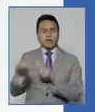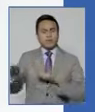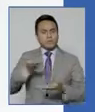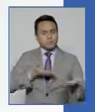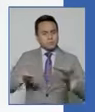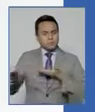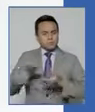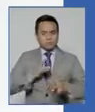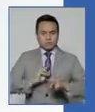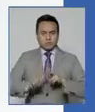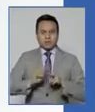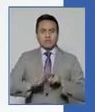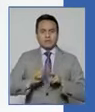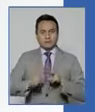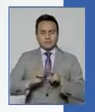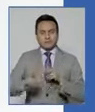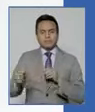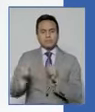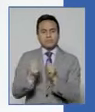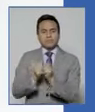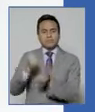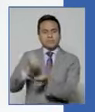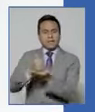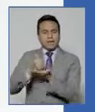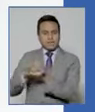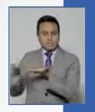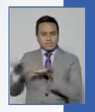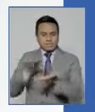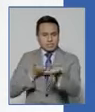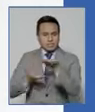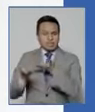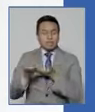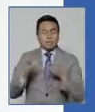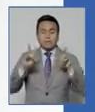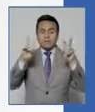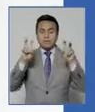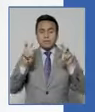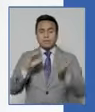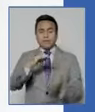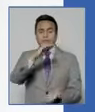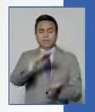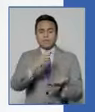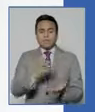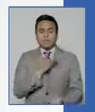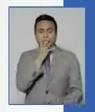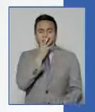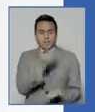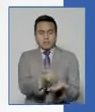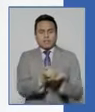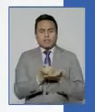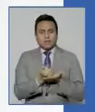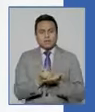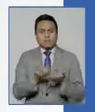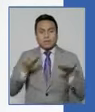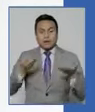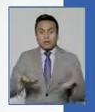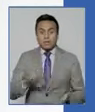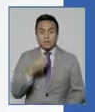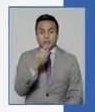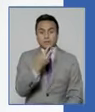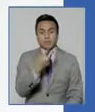conjunto que estamos realizando con los alcaldes. En cuanto a la cantidad de ventiladores, hoy día